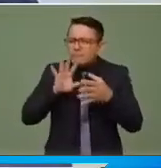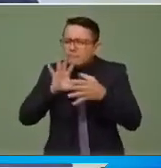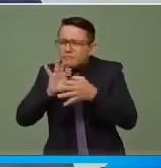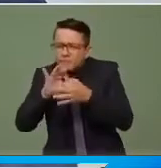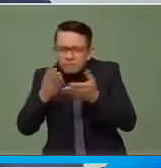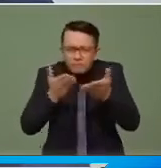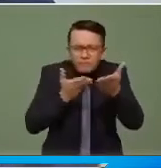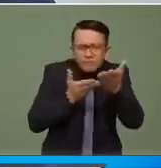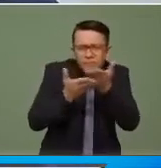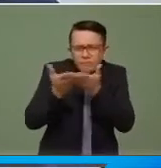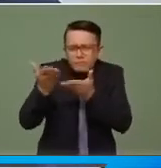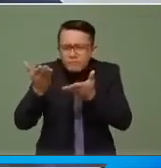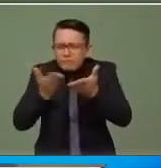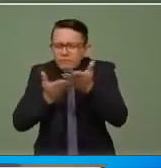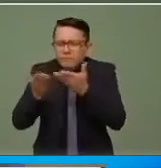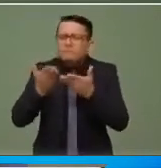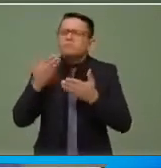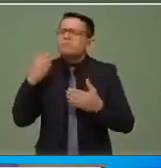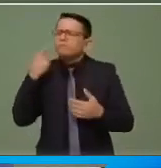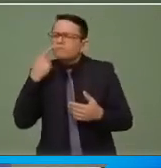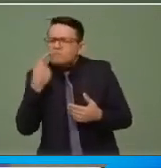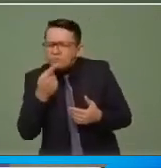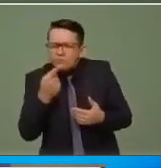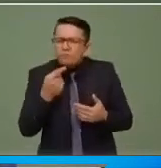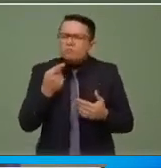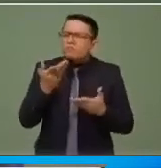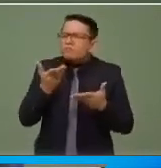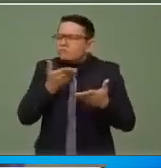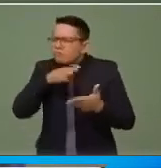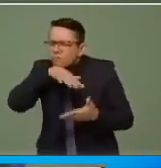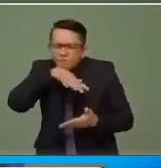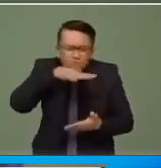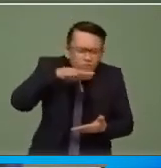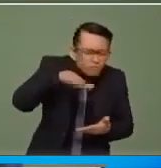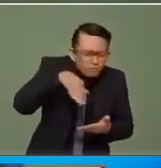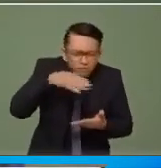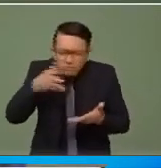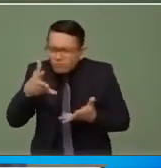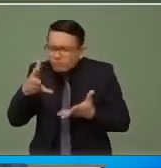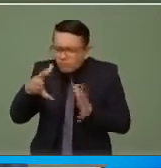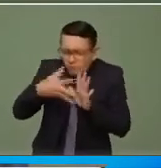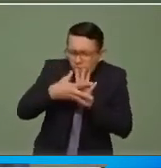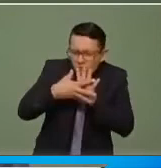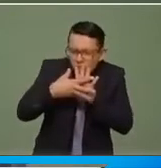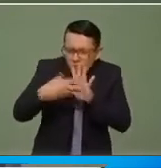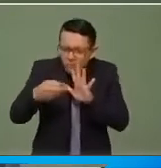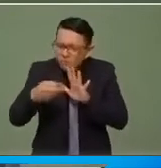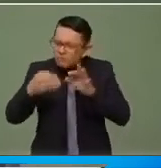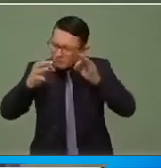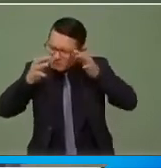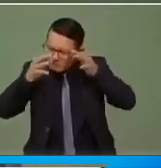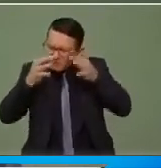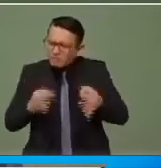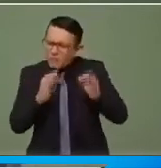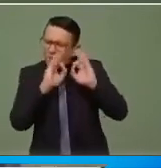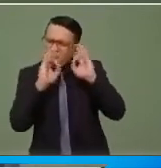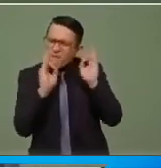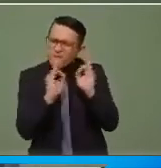Seguridad en Monterrey. Se está buscando replicar un modelo